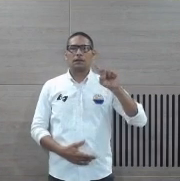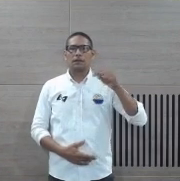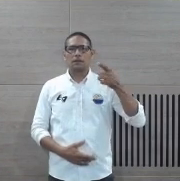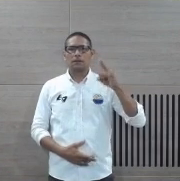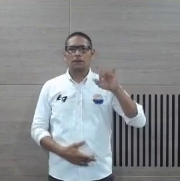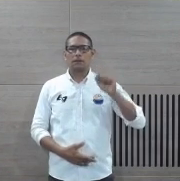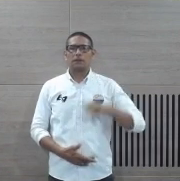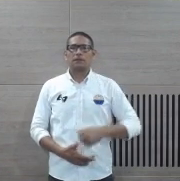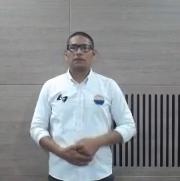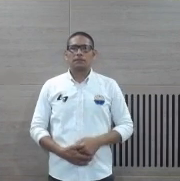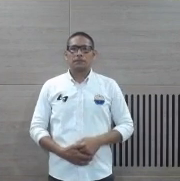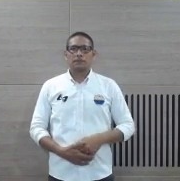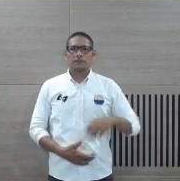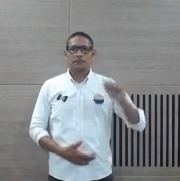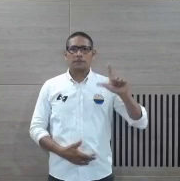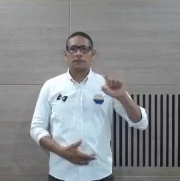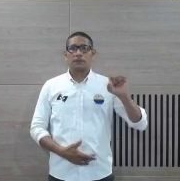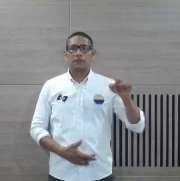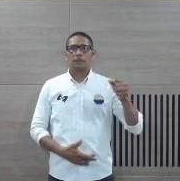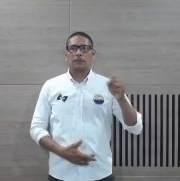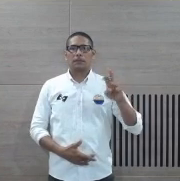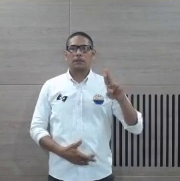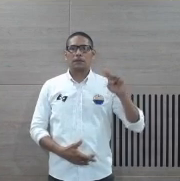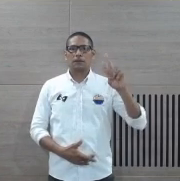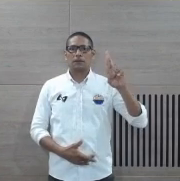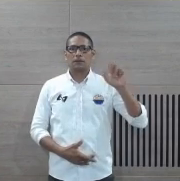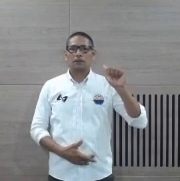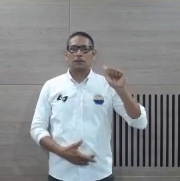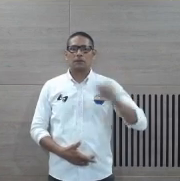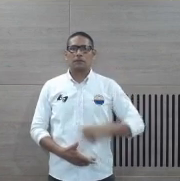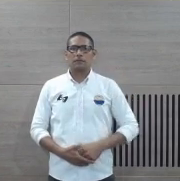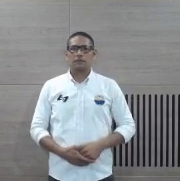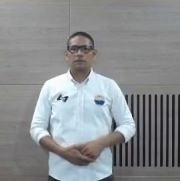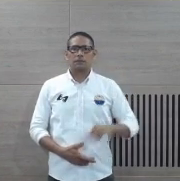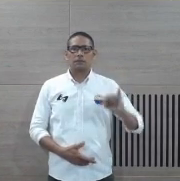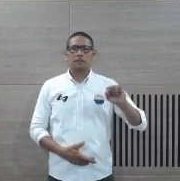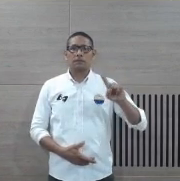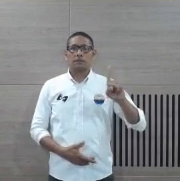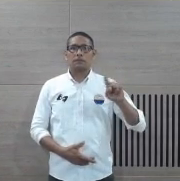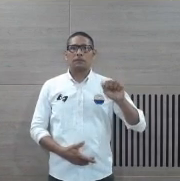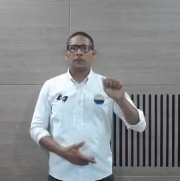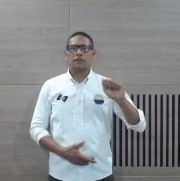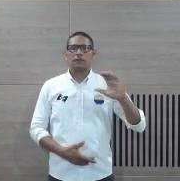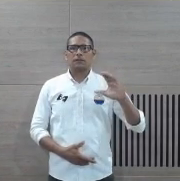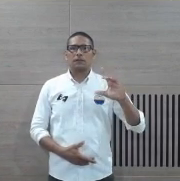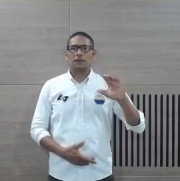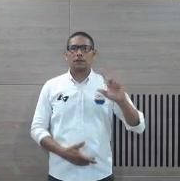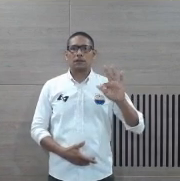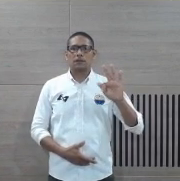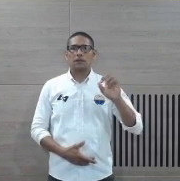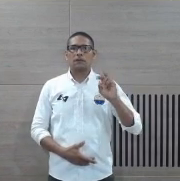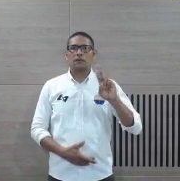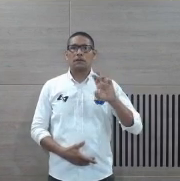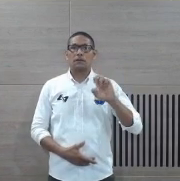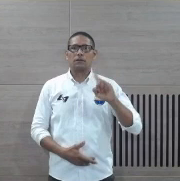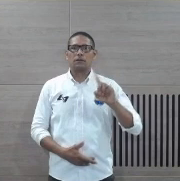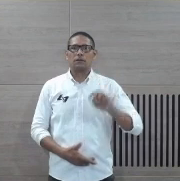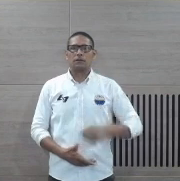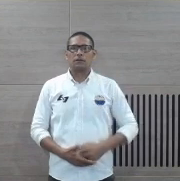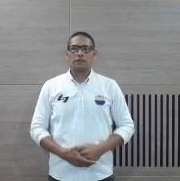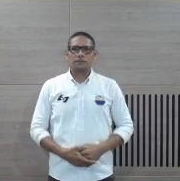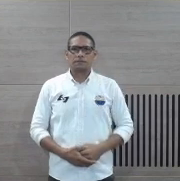Sánchez. Isaac David Torres Martínez. Enarlis Joana Camargo